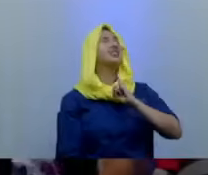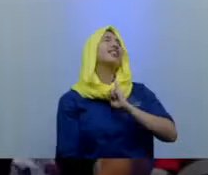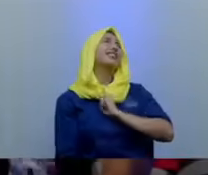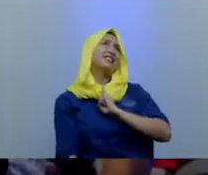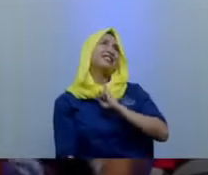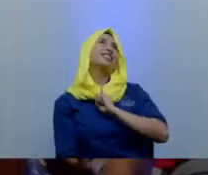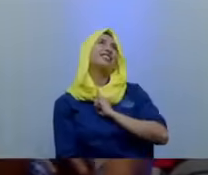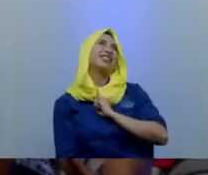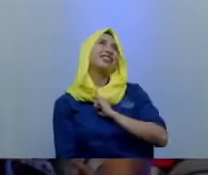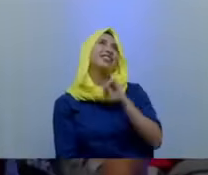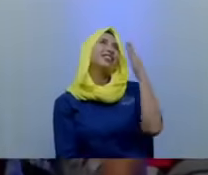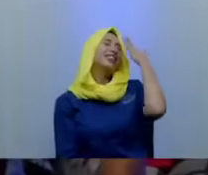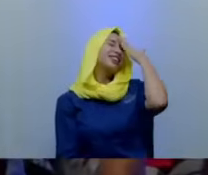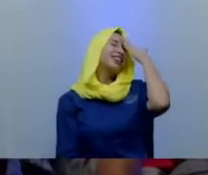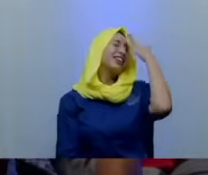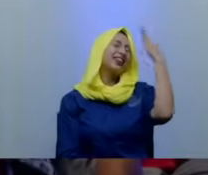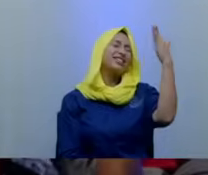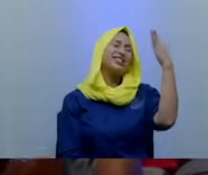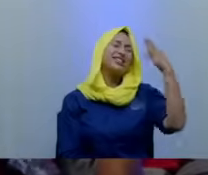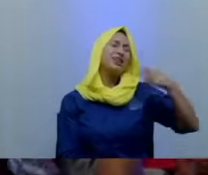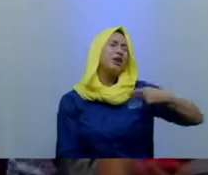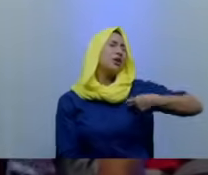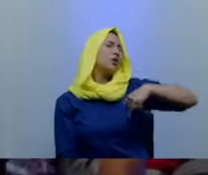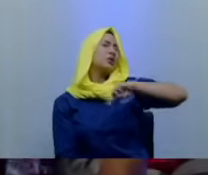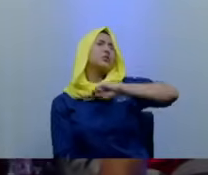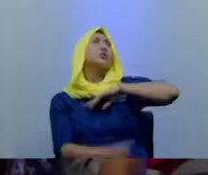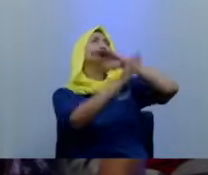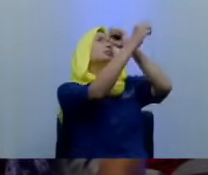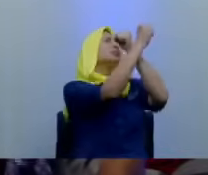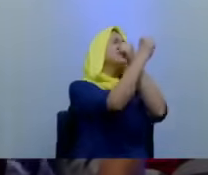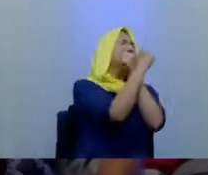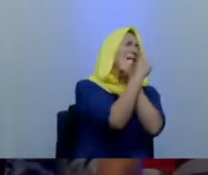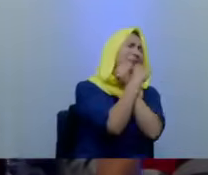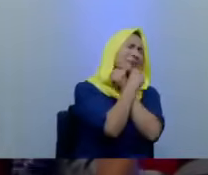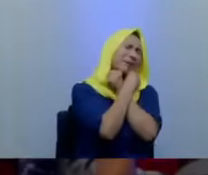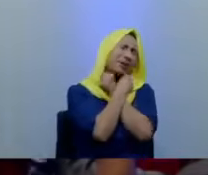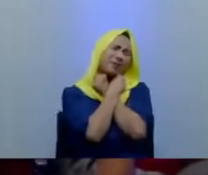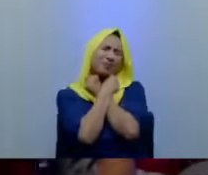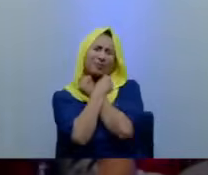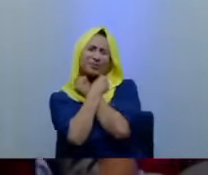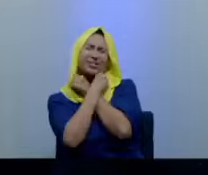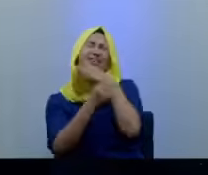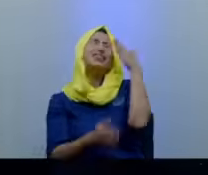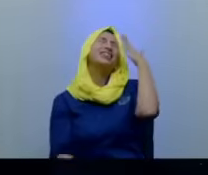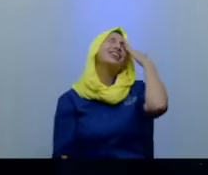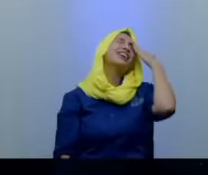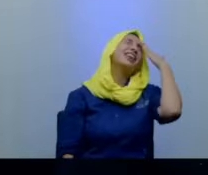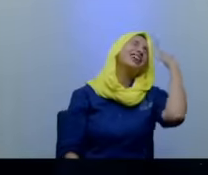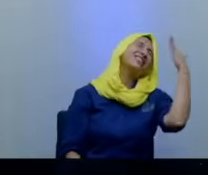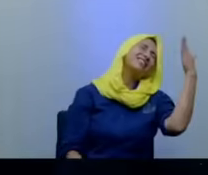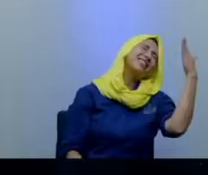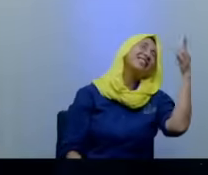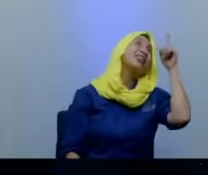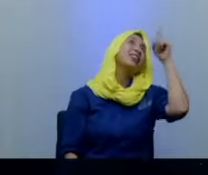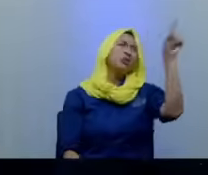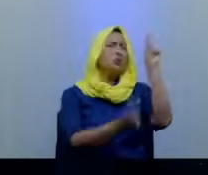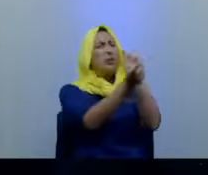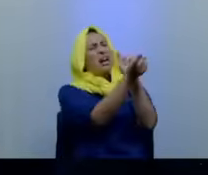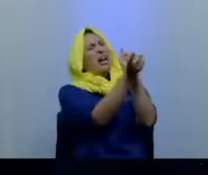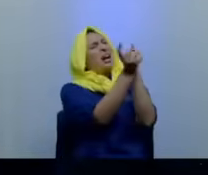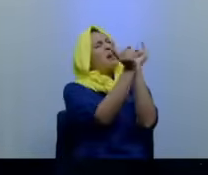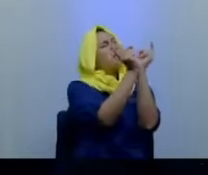Señor. Te amamos, Señor, cómo nos transformaste, nos cambiaste. Nos quitaste aquello